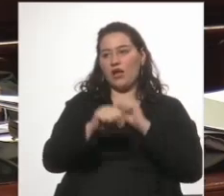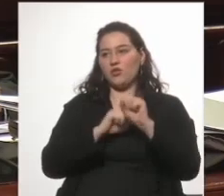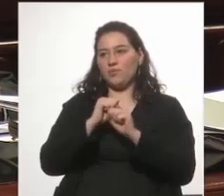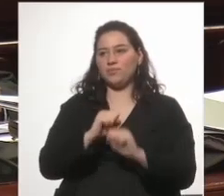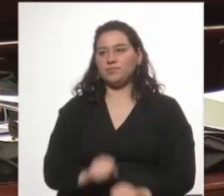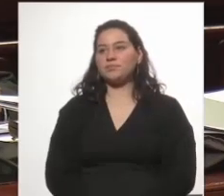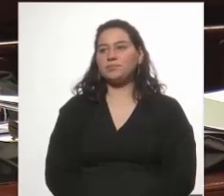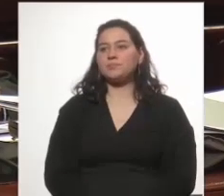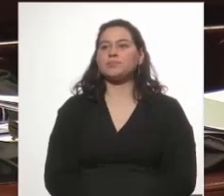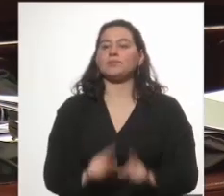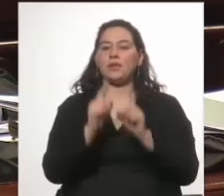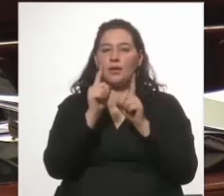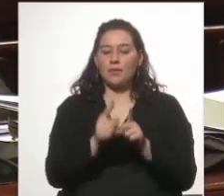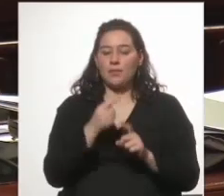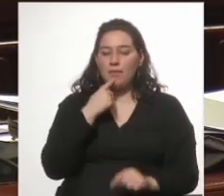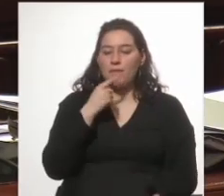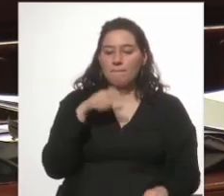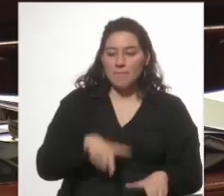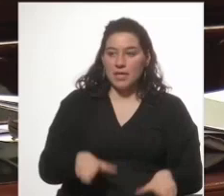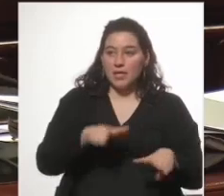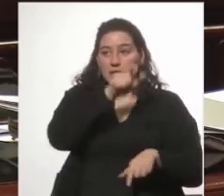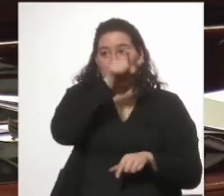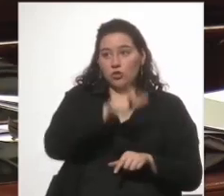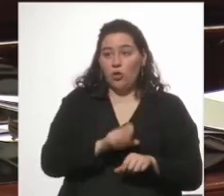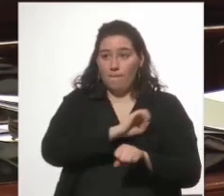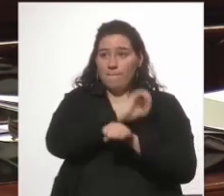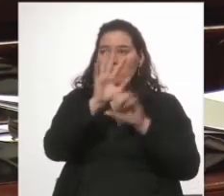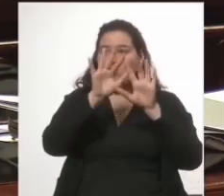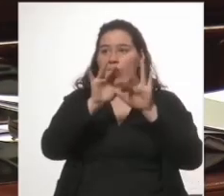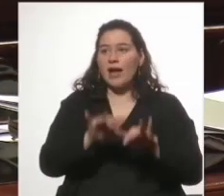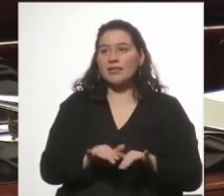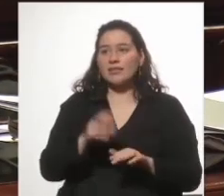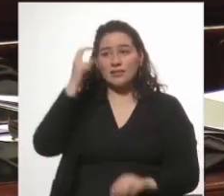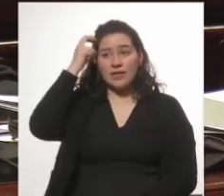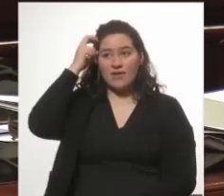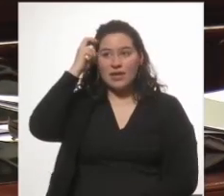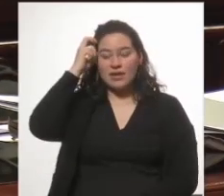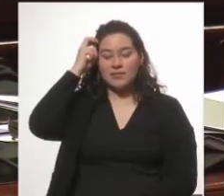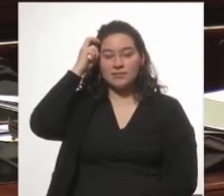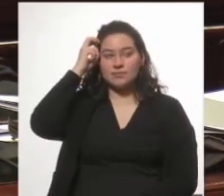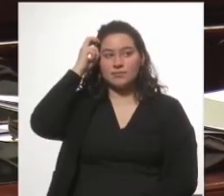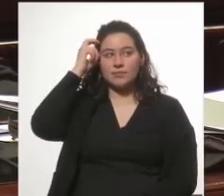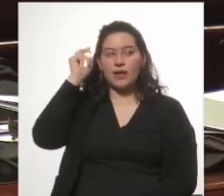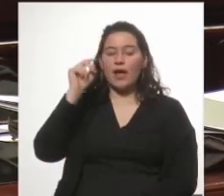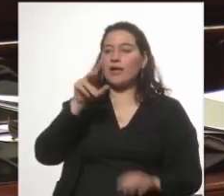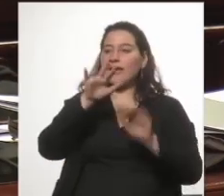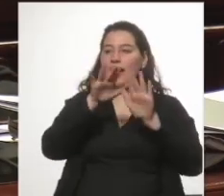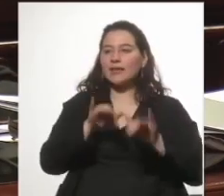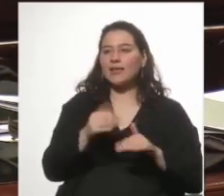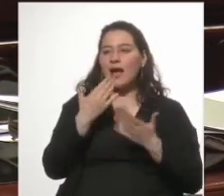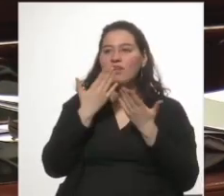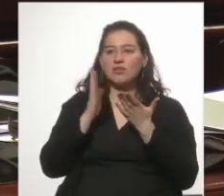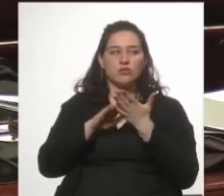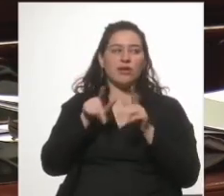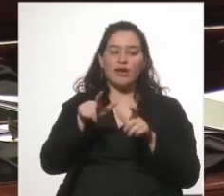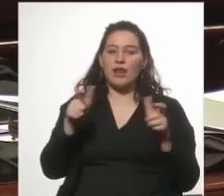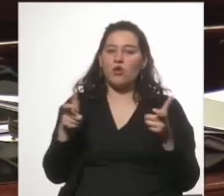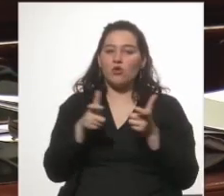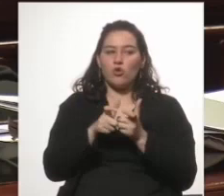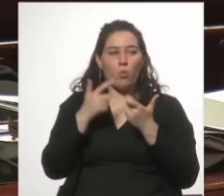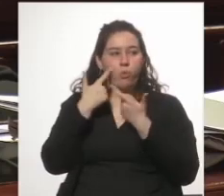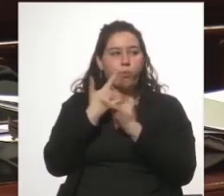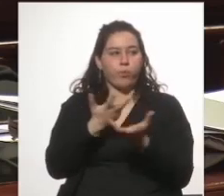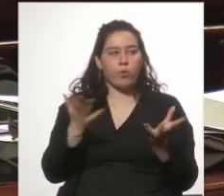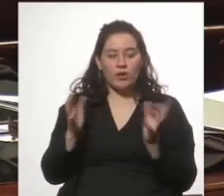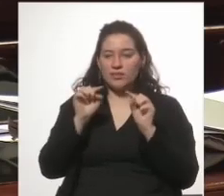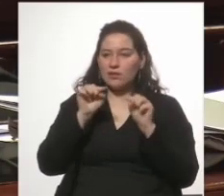Es de destacar que el citado ministro envió carta al señor presidente, doctor Tabaré Vázquez, en la que hace referencia a esta reunión y manifiesta que en